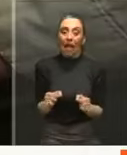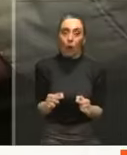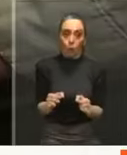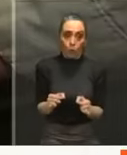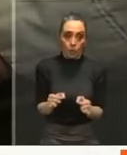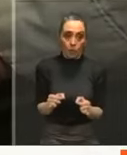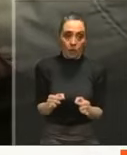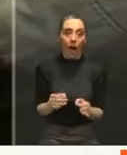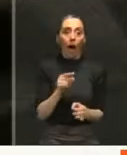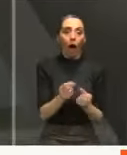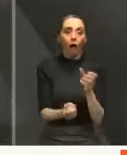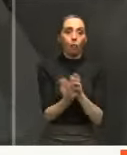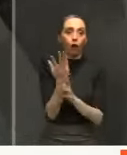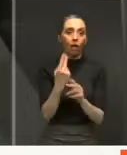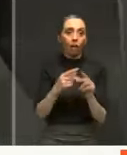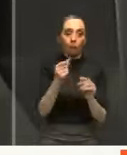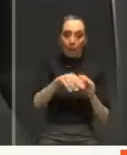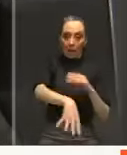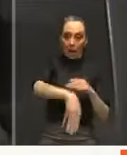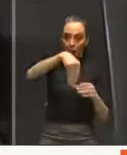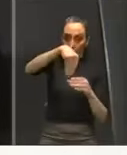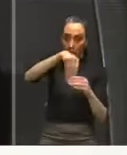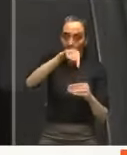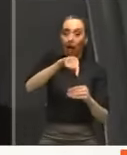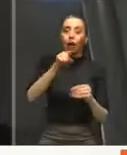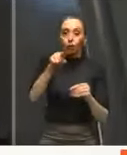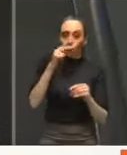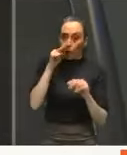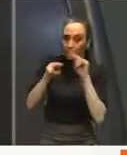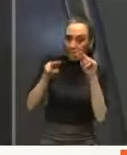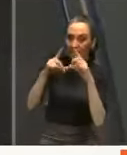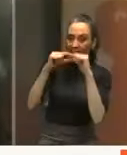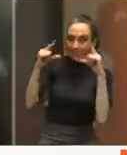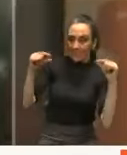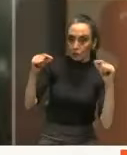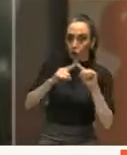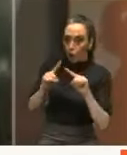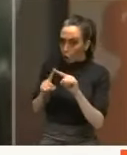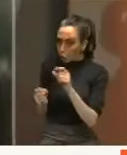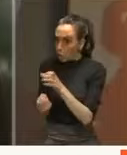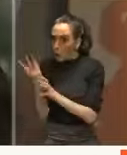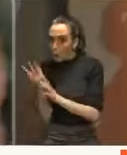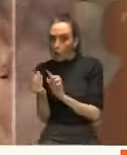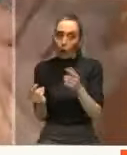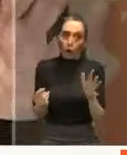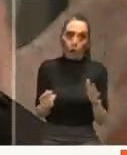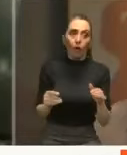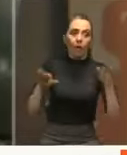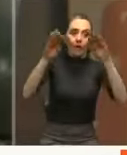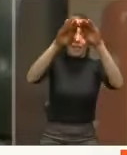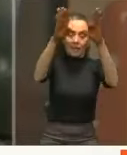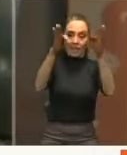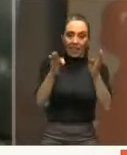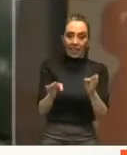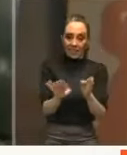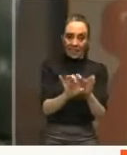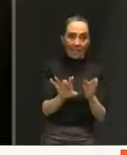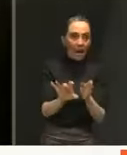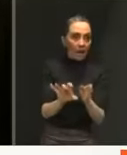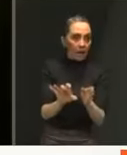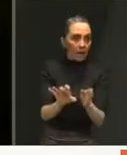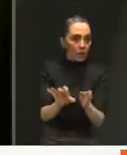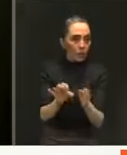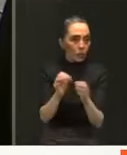eso son como son. En varias estaciones se encontrará algunos con más atributos. Adicionalmente estamos poniendo un cajero que permite depositar.